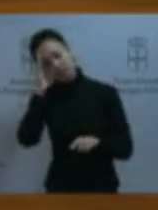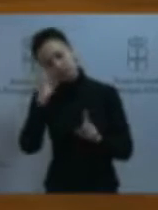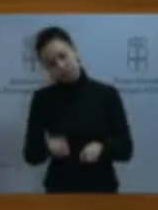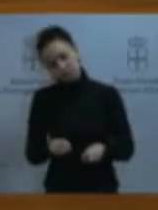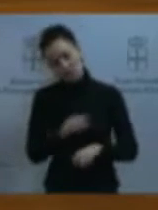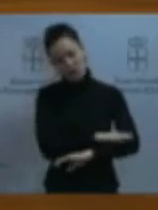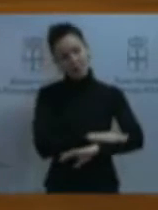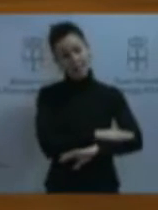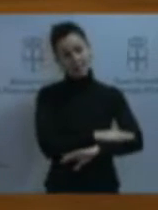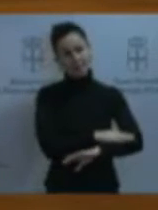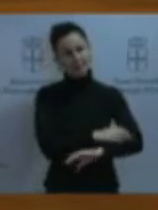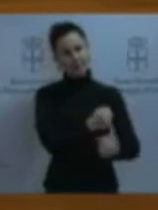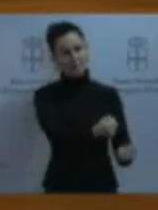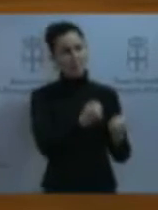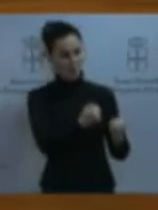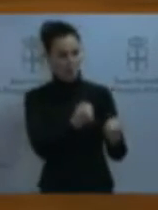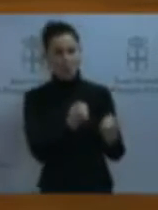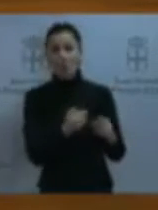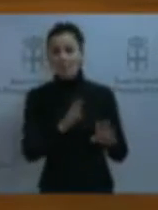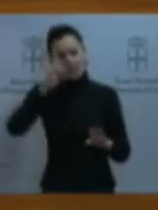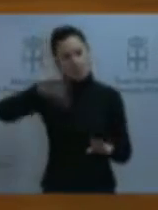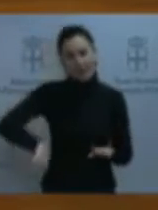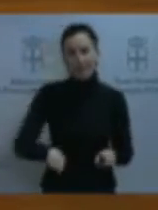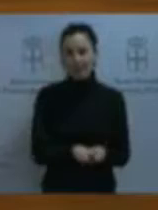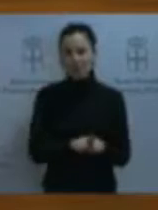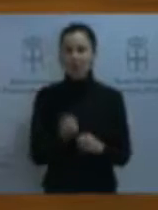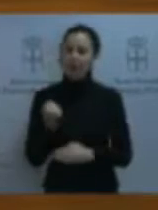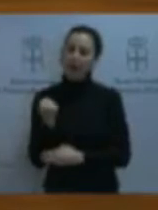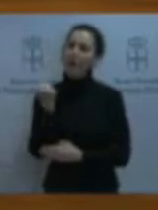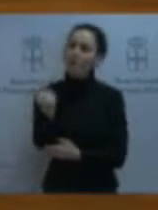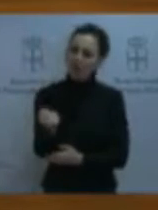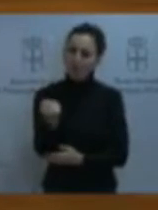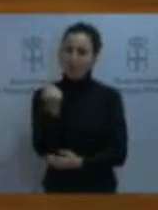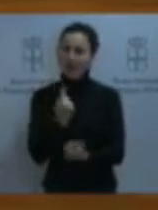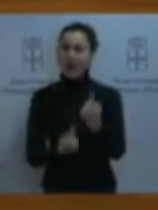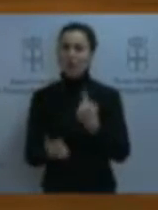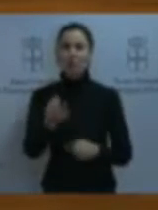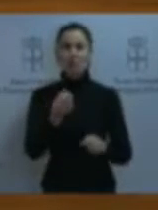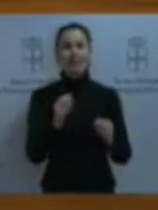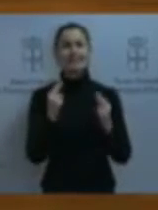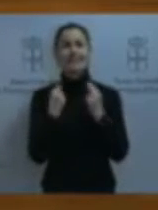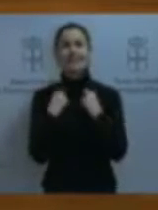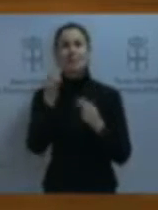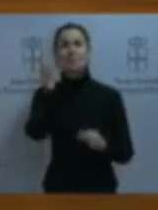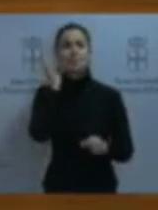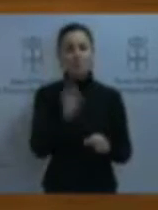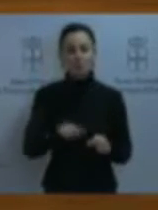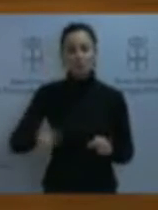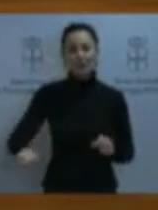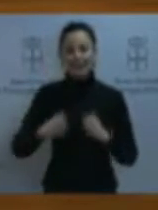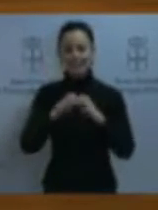que cuentan con el apoyo de algunas diputadas, especialmente de esta Cámara, y en ese sentido quiero